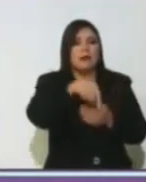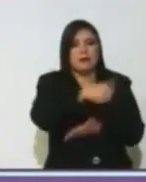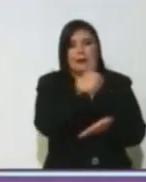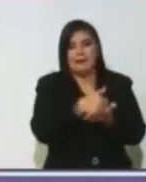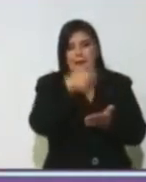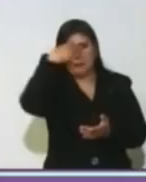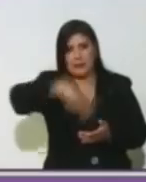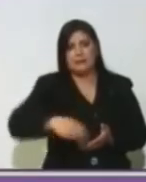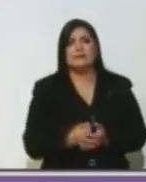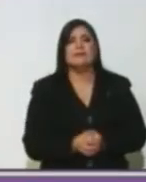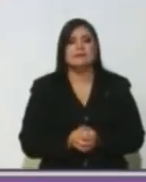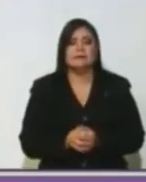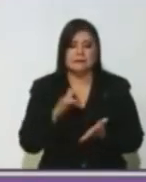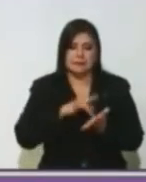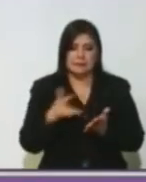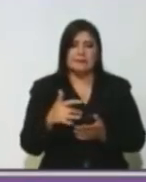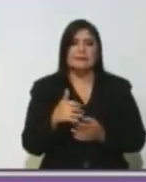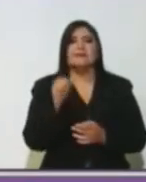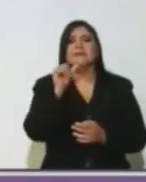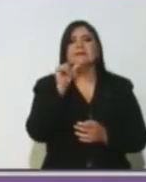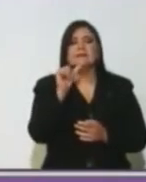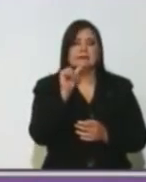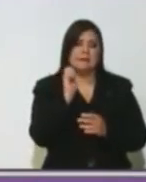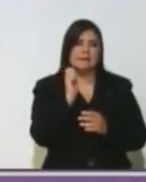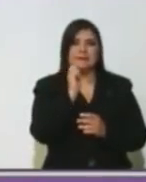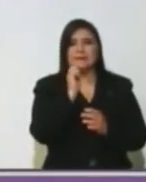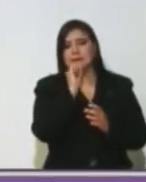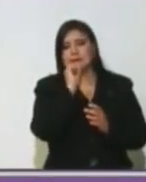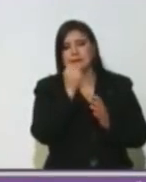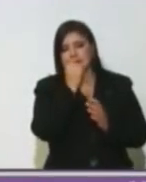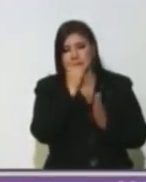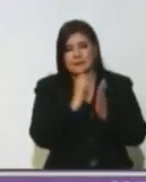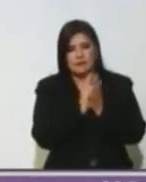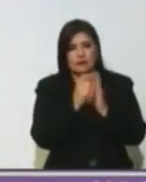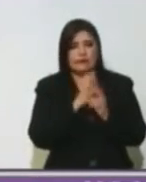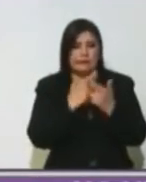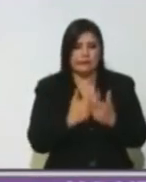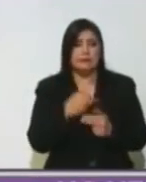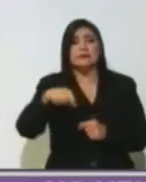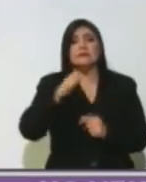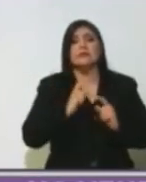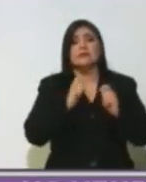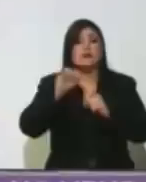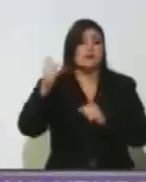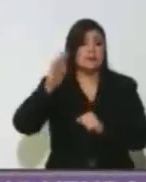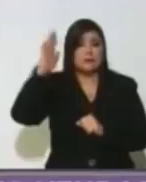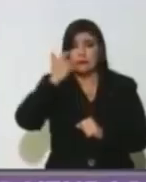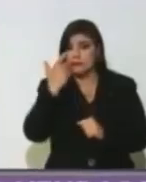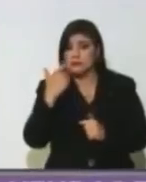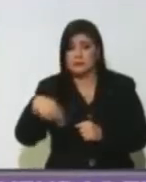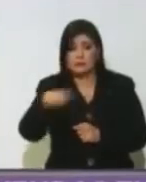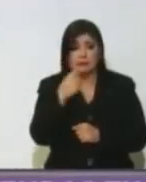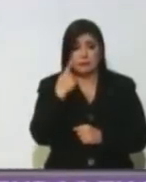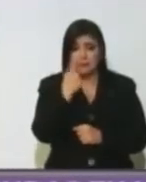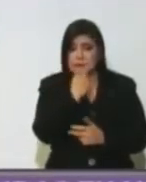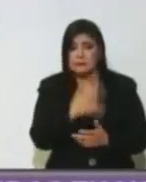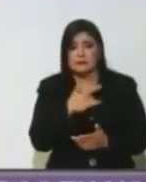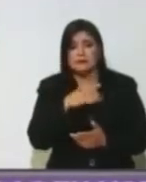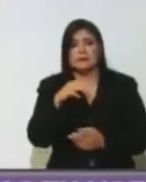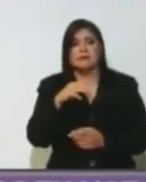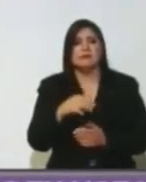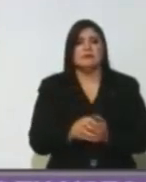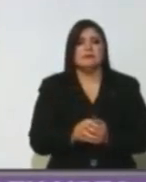mexico gracias 16 segundos que van a quedar los que pueden todavía tener un sobre la palabra o alguien quiere voy a utilizarlo si marian adelante